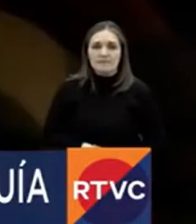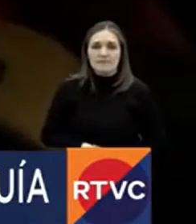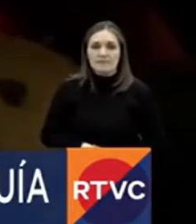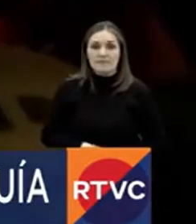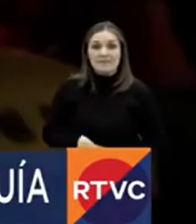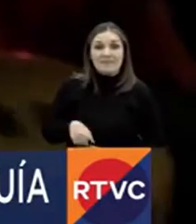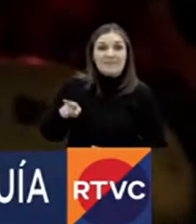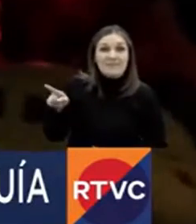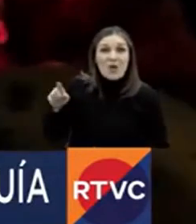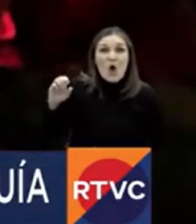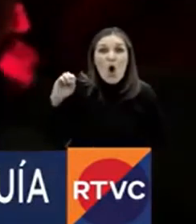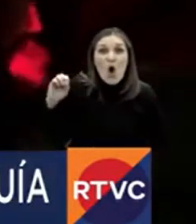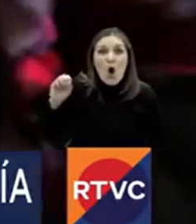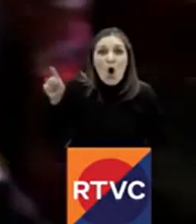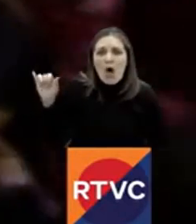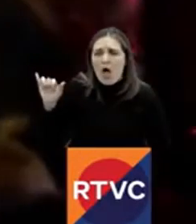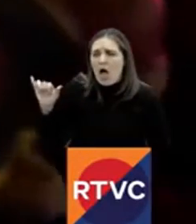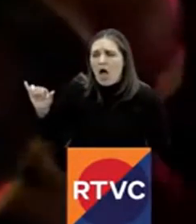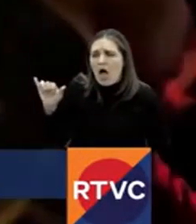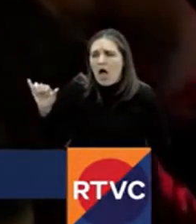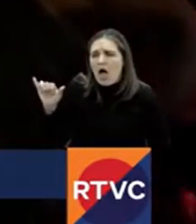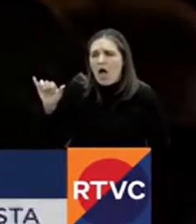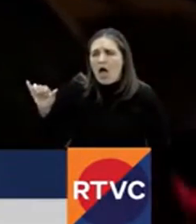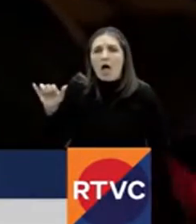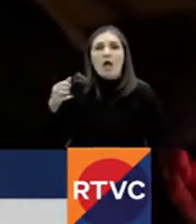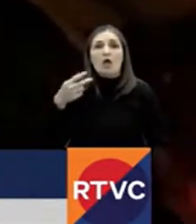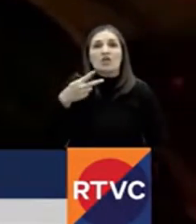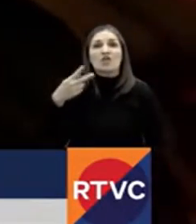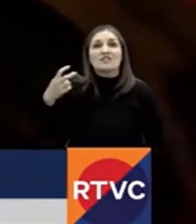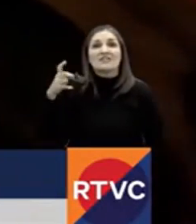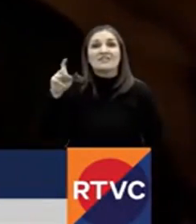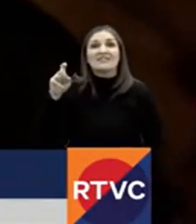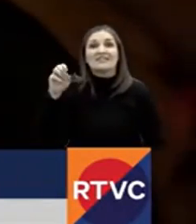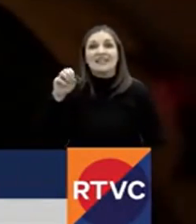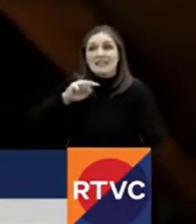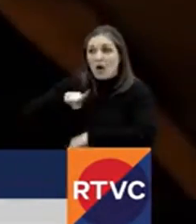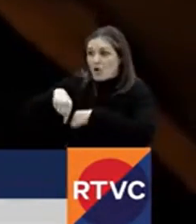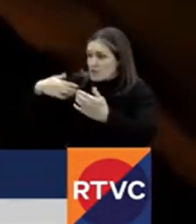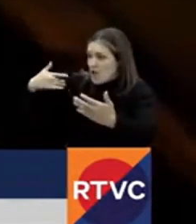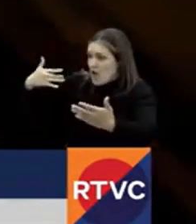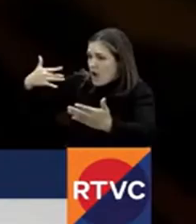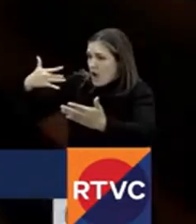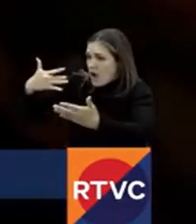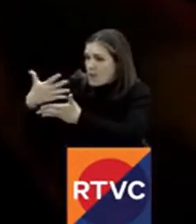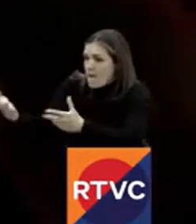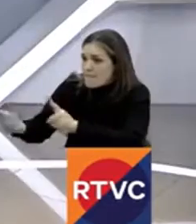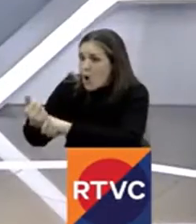260 horas después del remesón, la arena del reloj está en contra para rescates así.